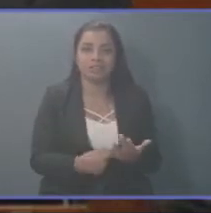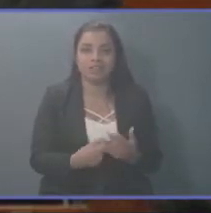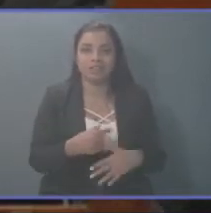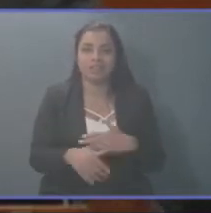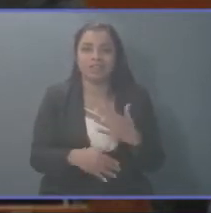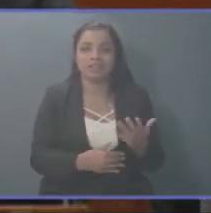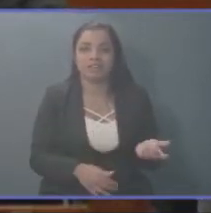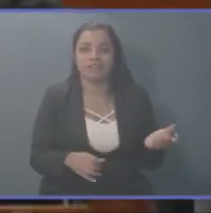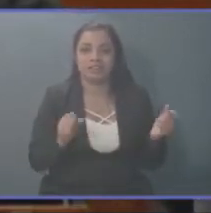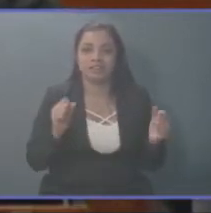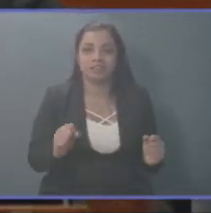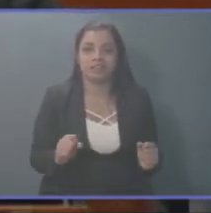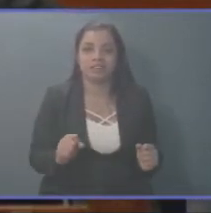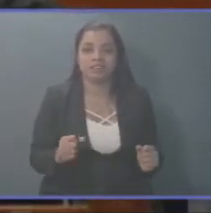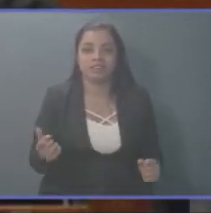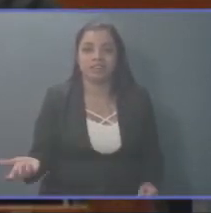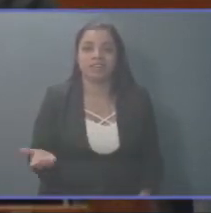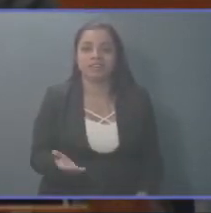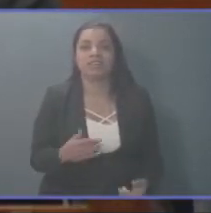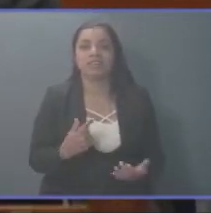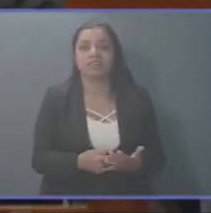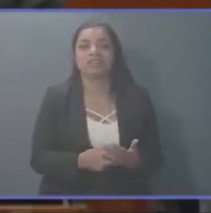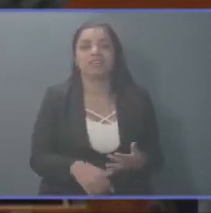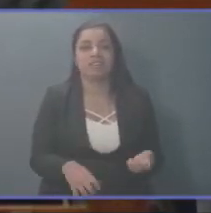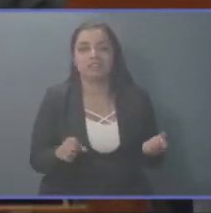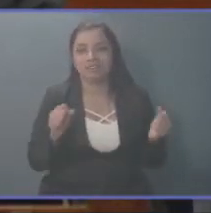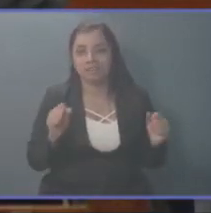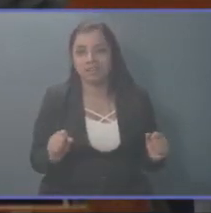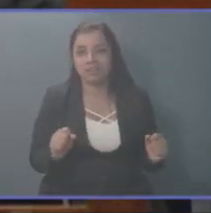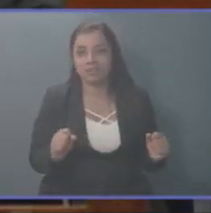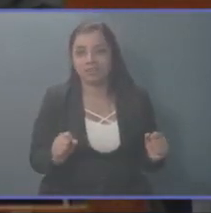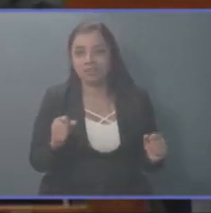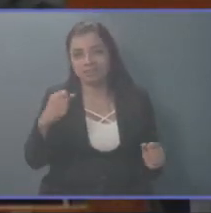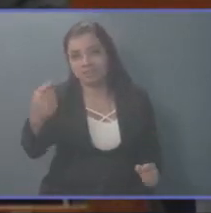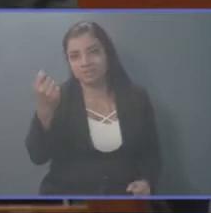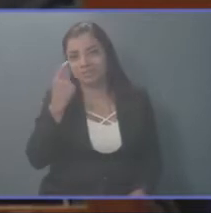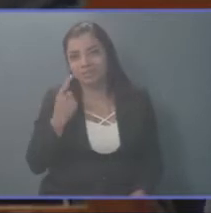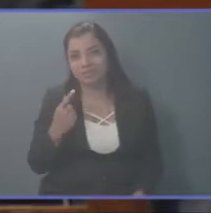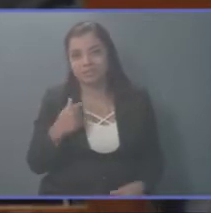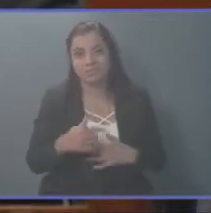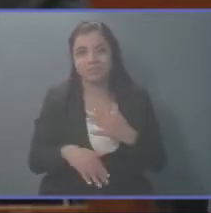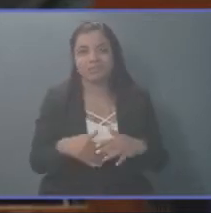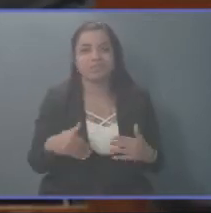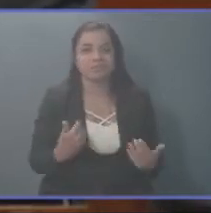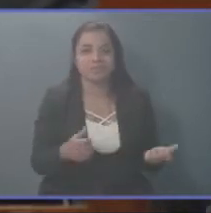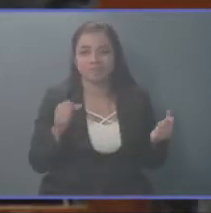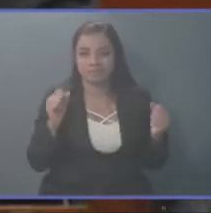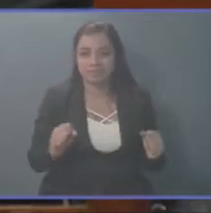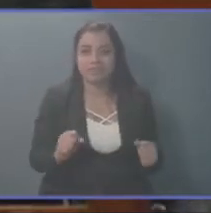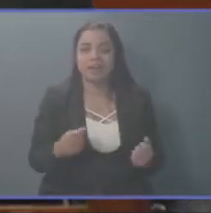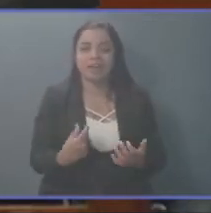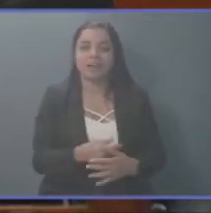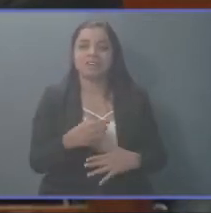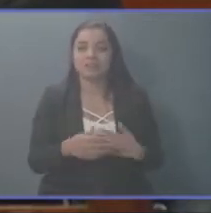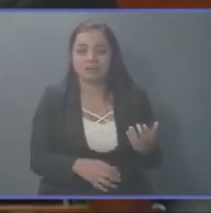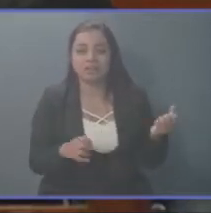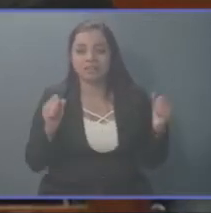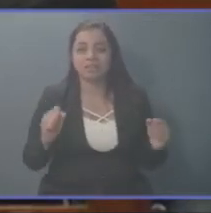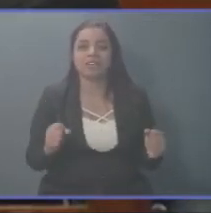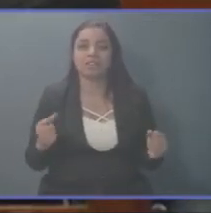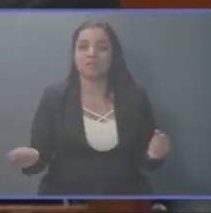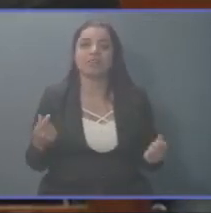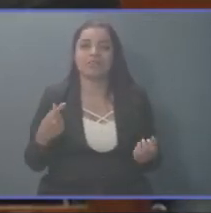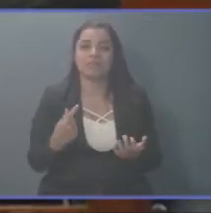otorgársele a personas que han hecho méritos más que suficientes para